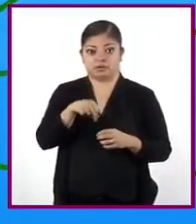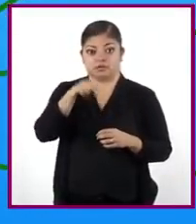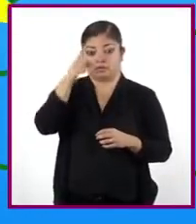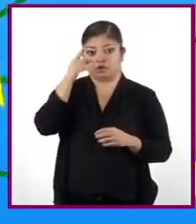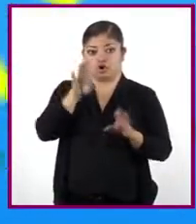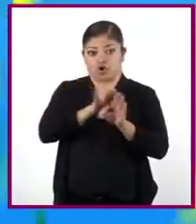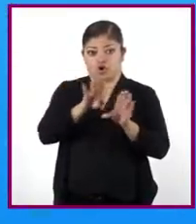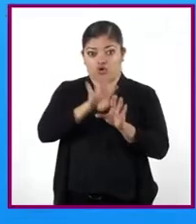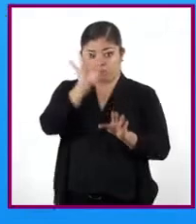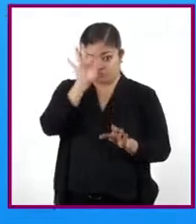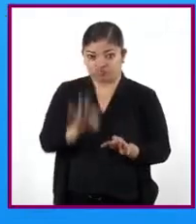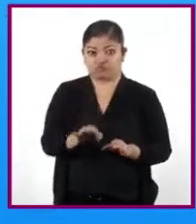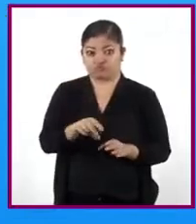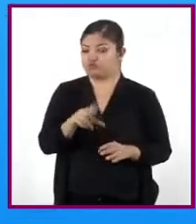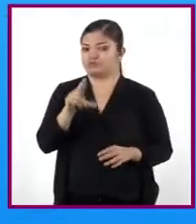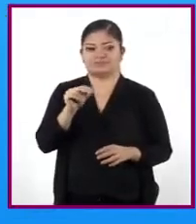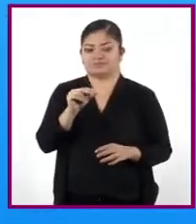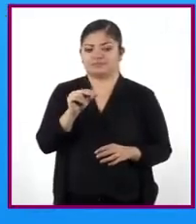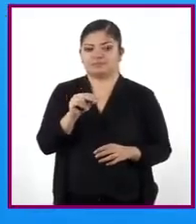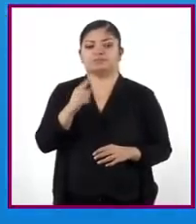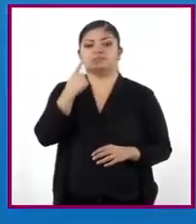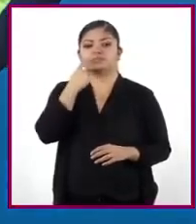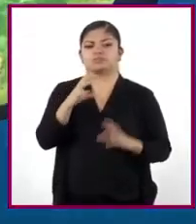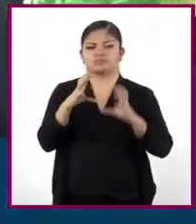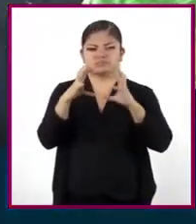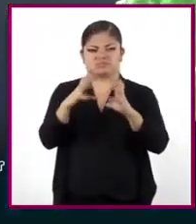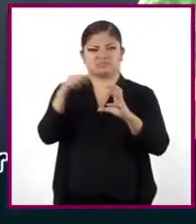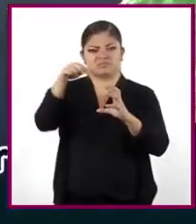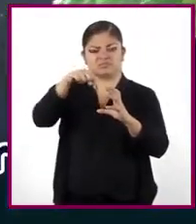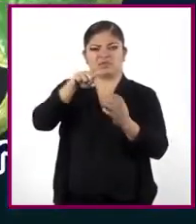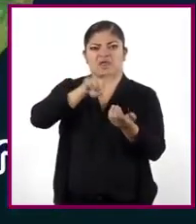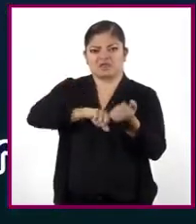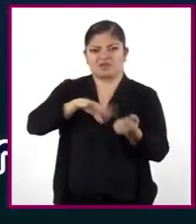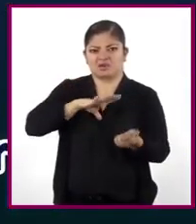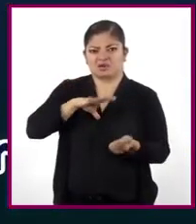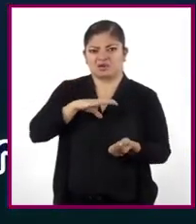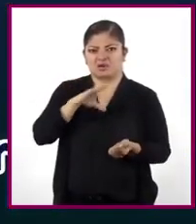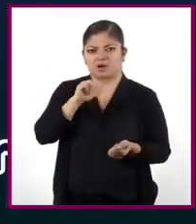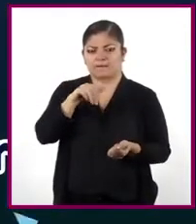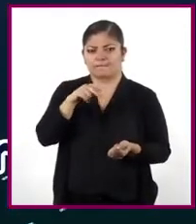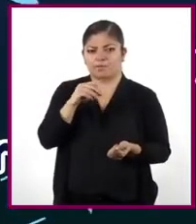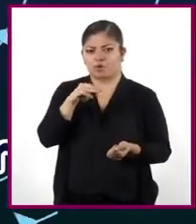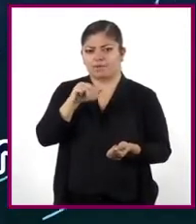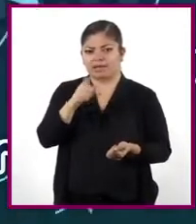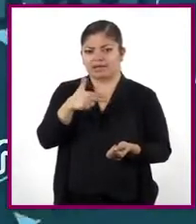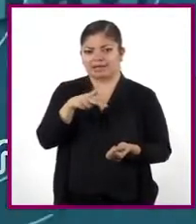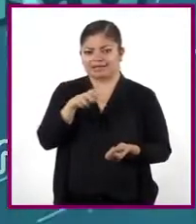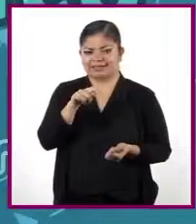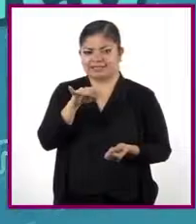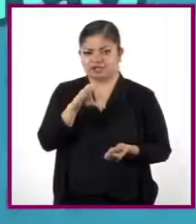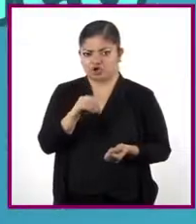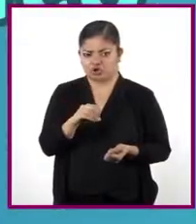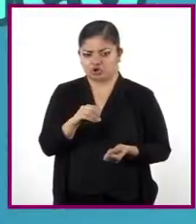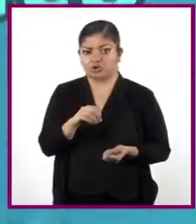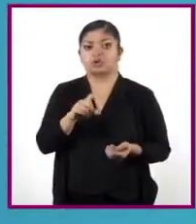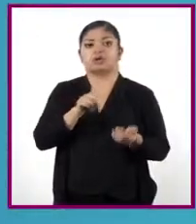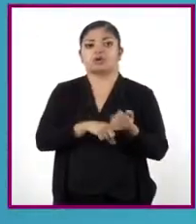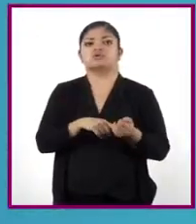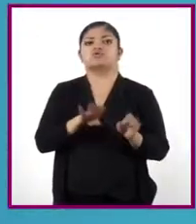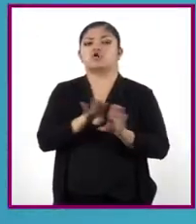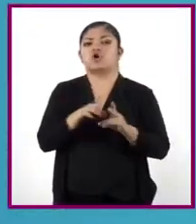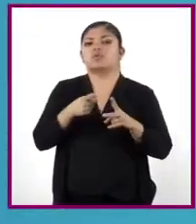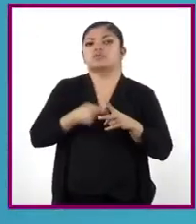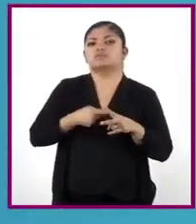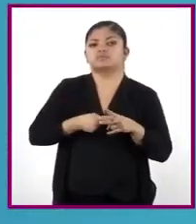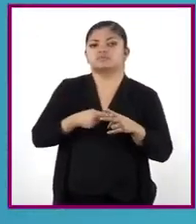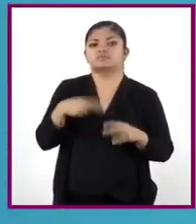propiamente dicho. ¿Qué tan intenso es el campo magnético de la Tierra? La intensidad de un campo magnético se mide en